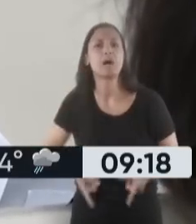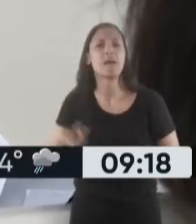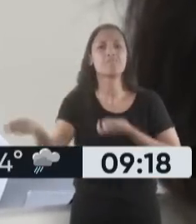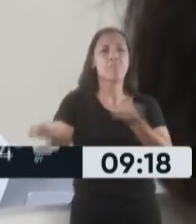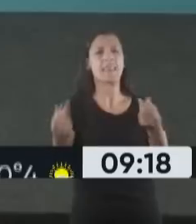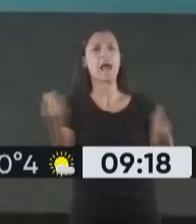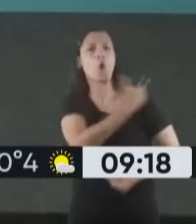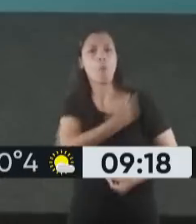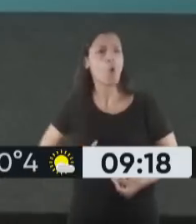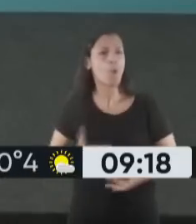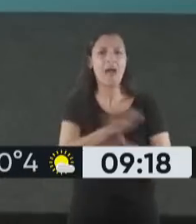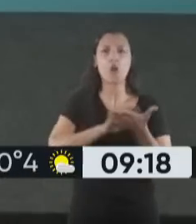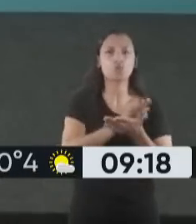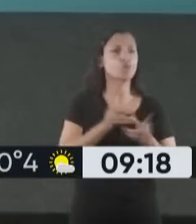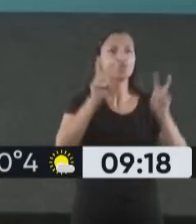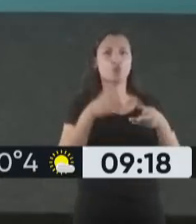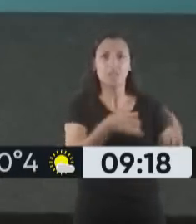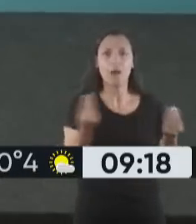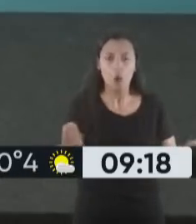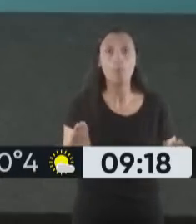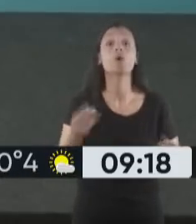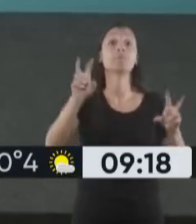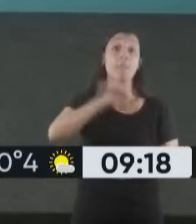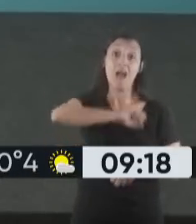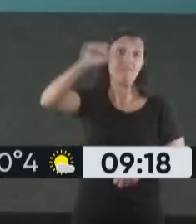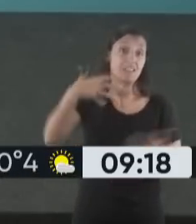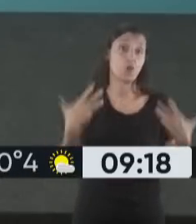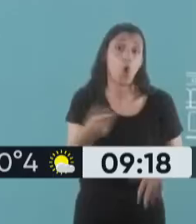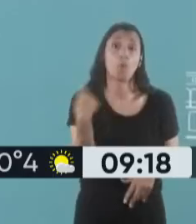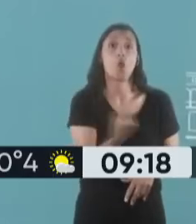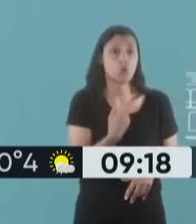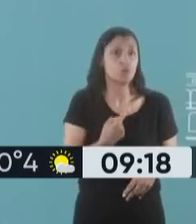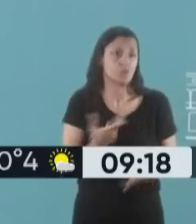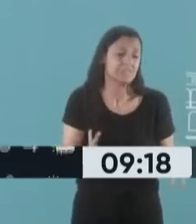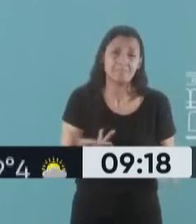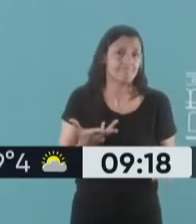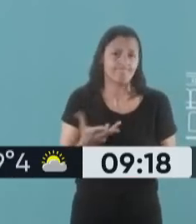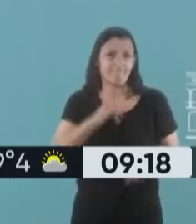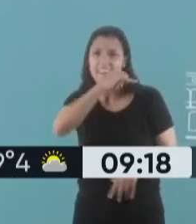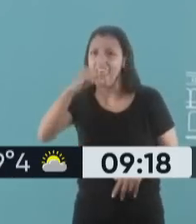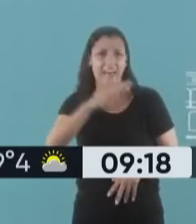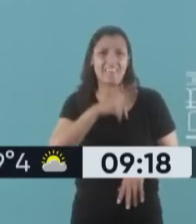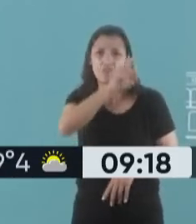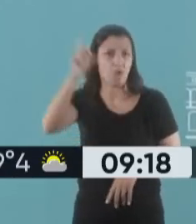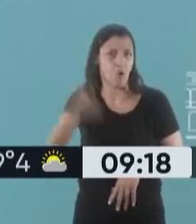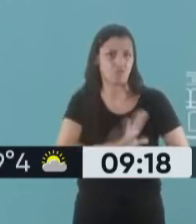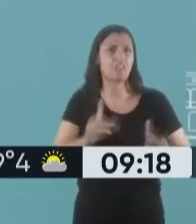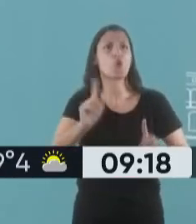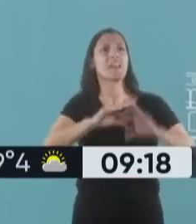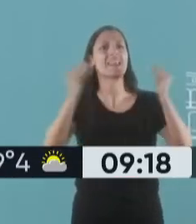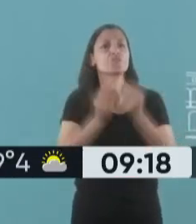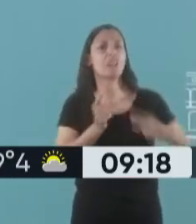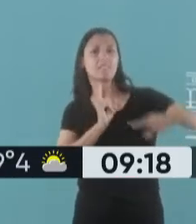sentido? Gracias. El dato de inflación es un dato que obviamente nos parece malo, malísimo, y además que no era el